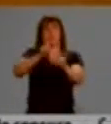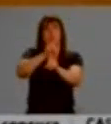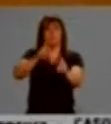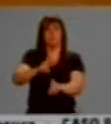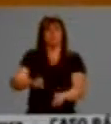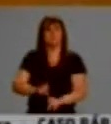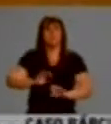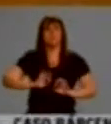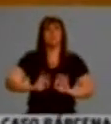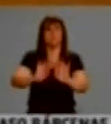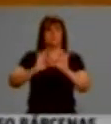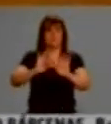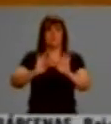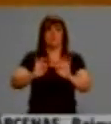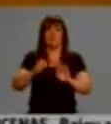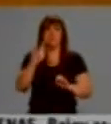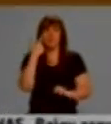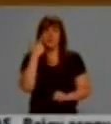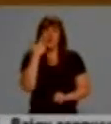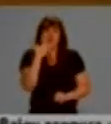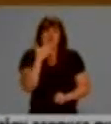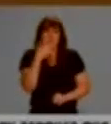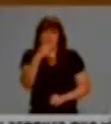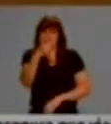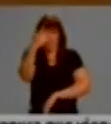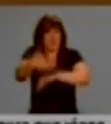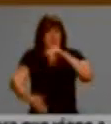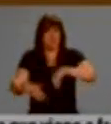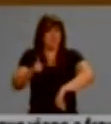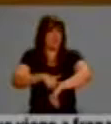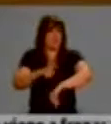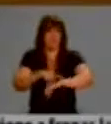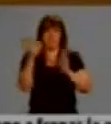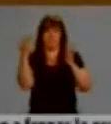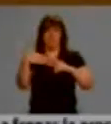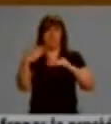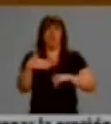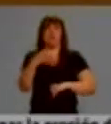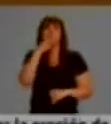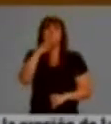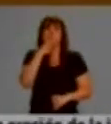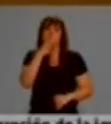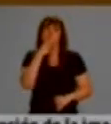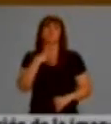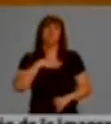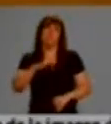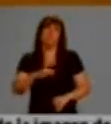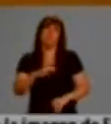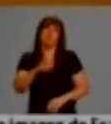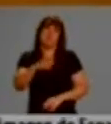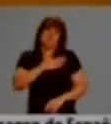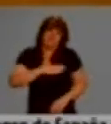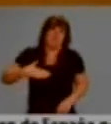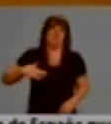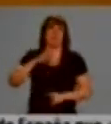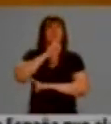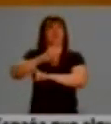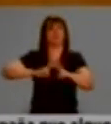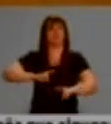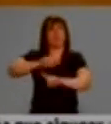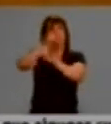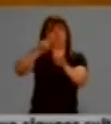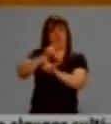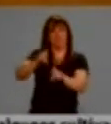concretas para ver si usted, que no tiene límite en el tiempo de intervención, tiene a bien contestarme a todas estas